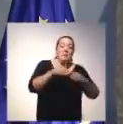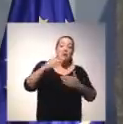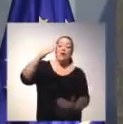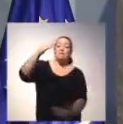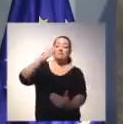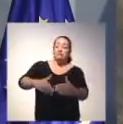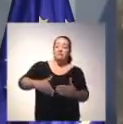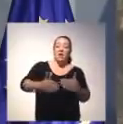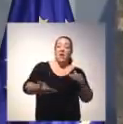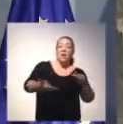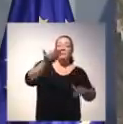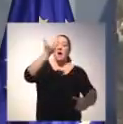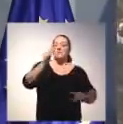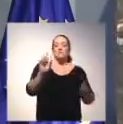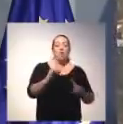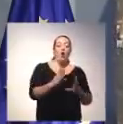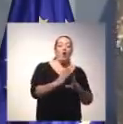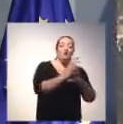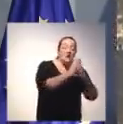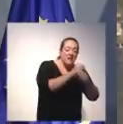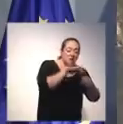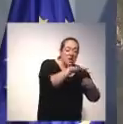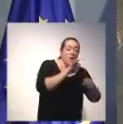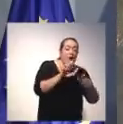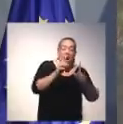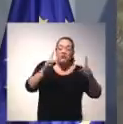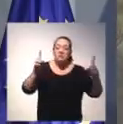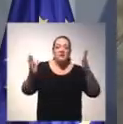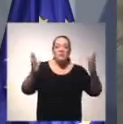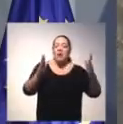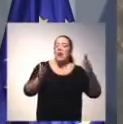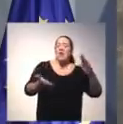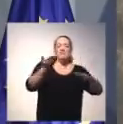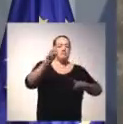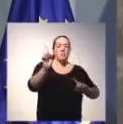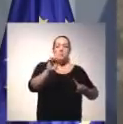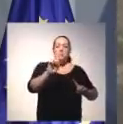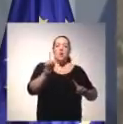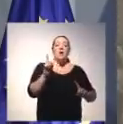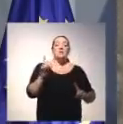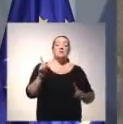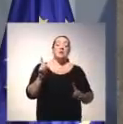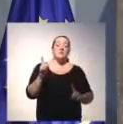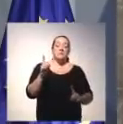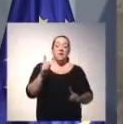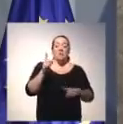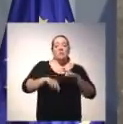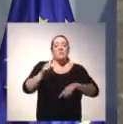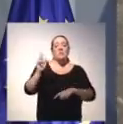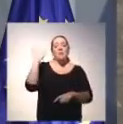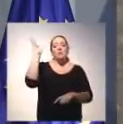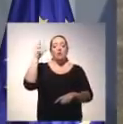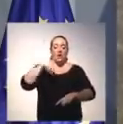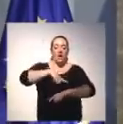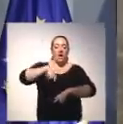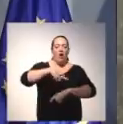los umbrales tanto de concentraciones como temporales. La previsión, en función a la meteorología también, es que durante las